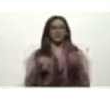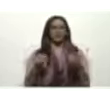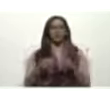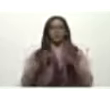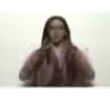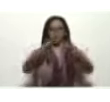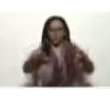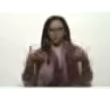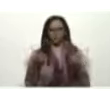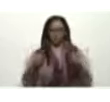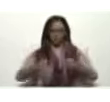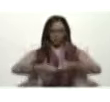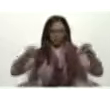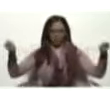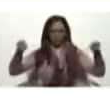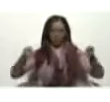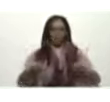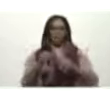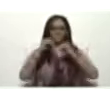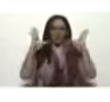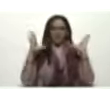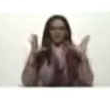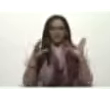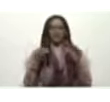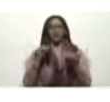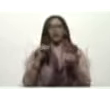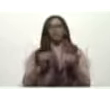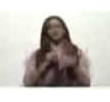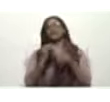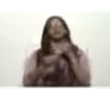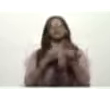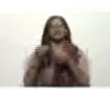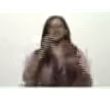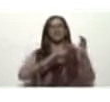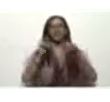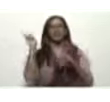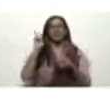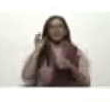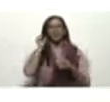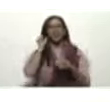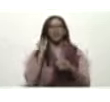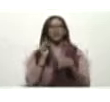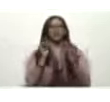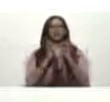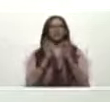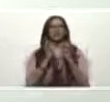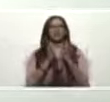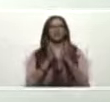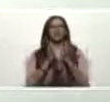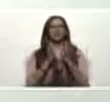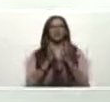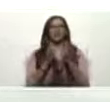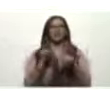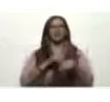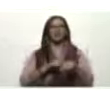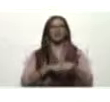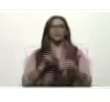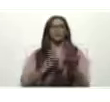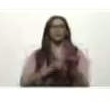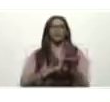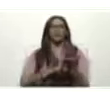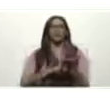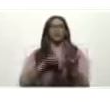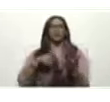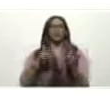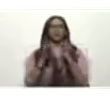instalamos. Lo están operando científicas venezolanas. Usted está conectado en forma remota, en tiempo real. Y así